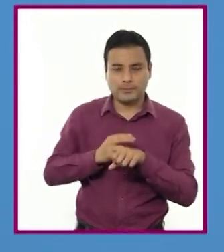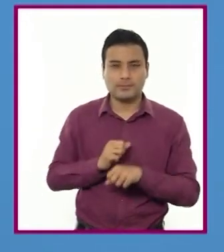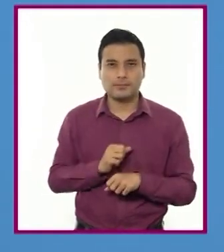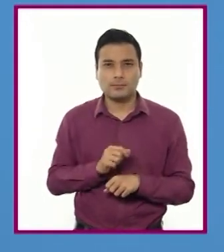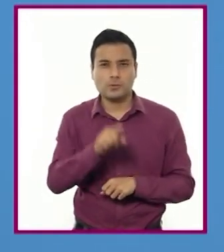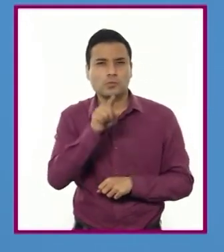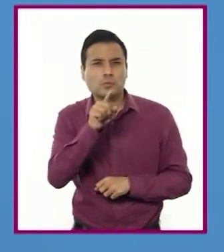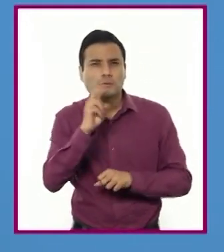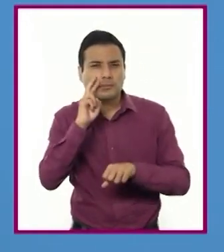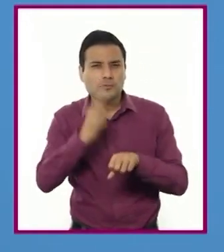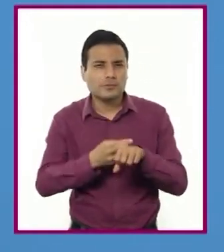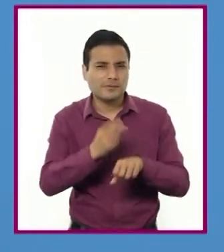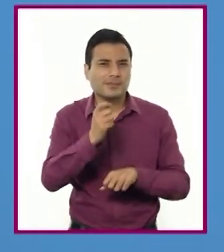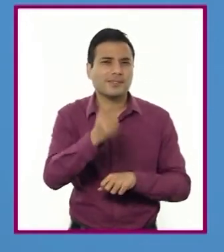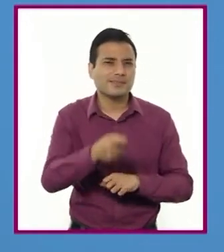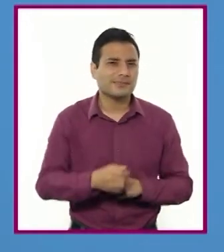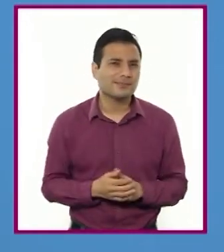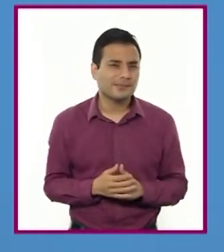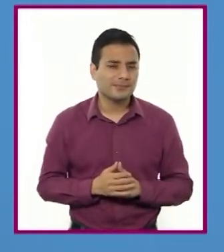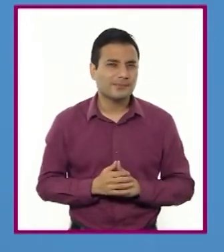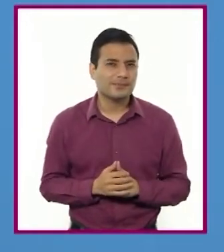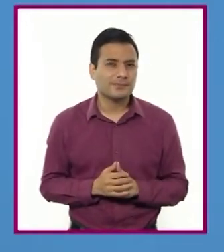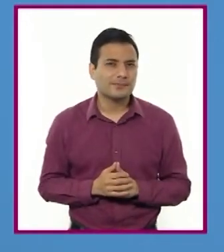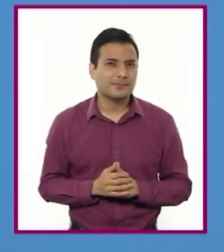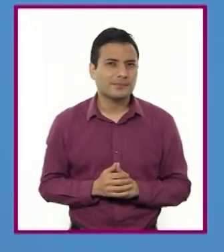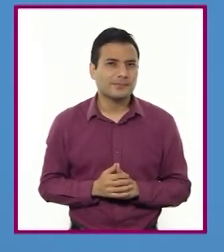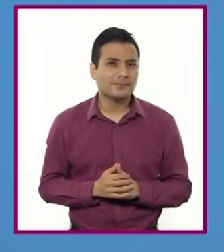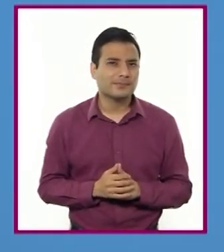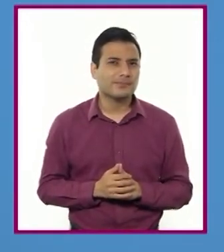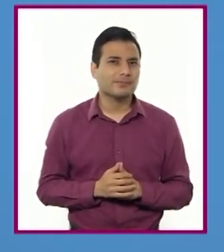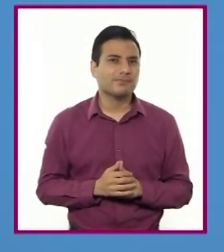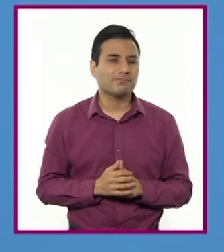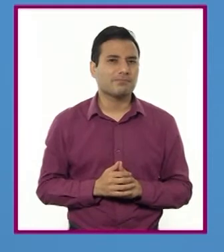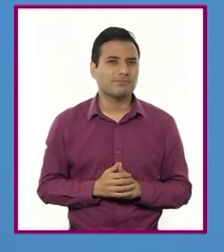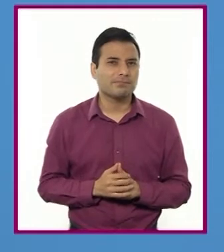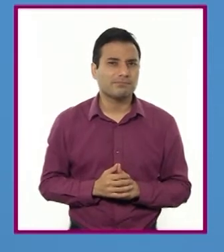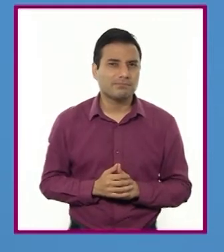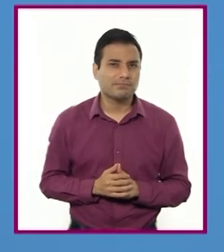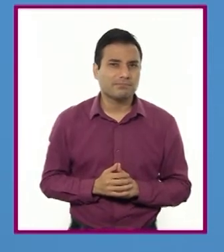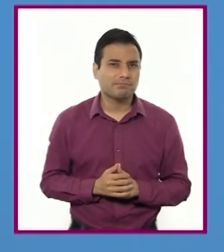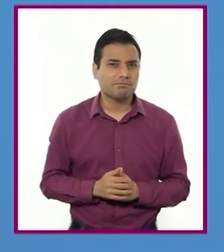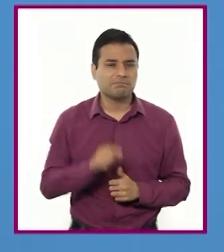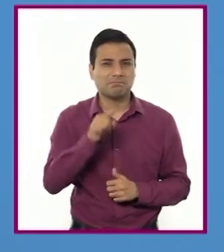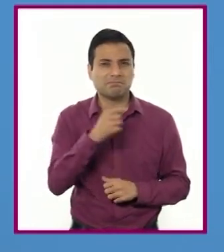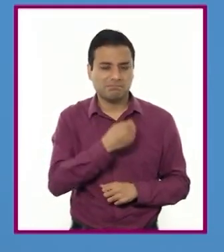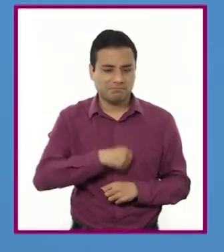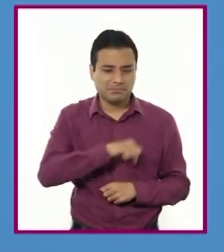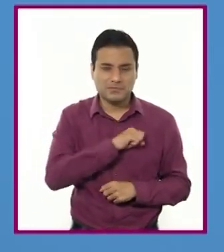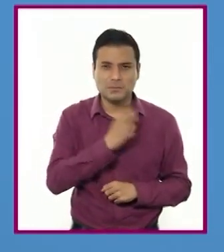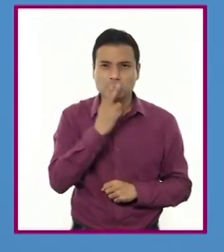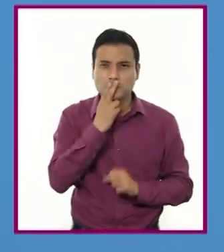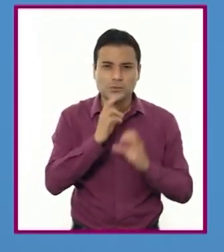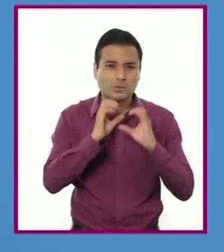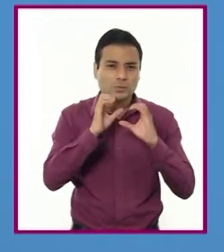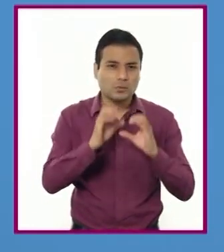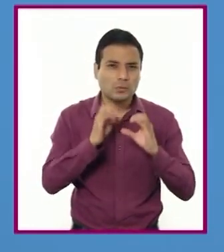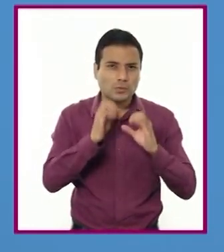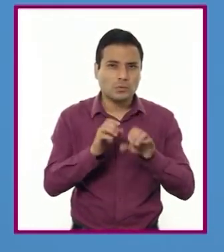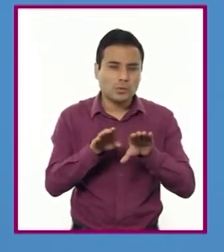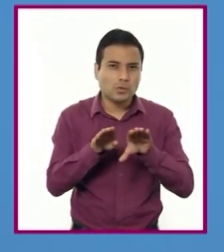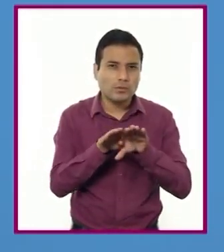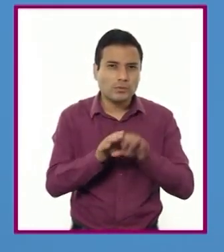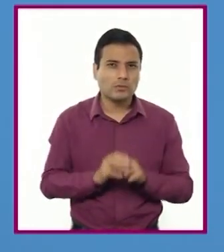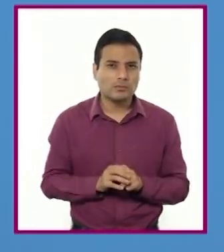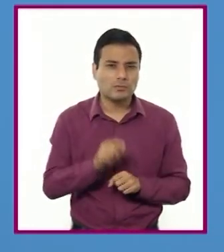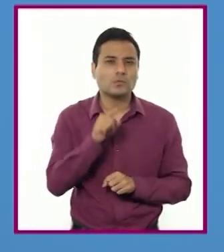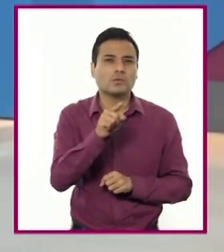es la parte que les toca a las y los adolescentes? Para poder tener una salud integral, ¿qué compromisos y actitudes